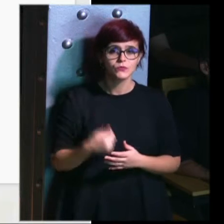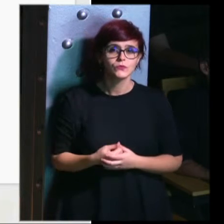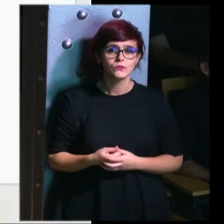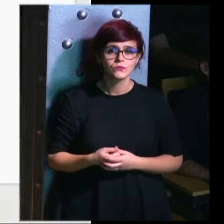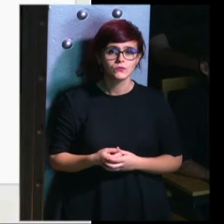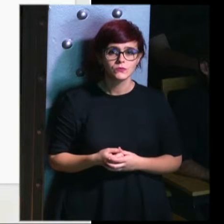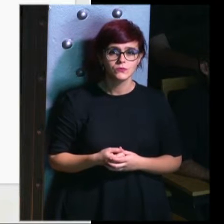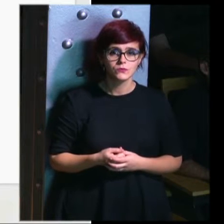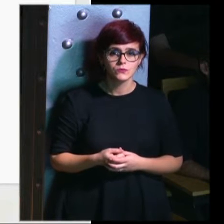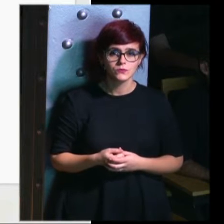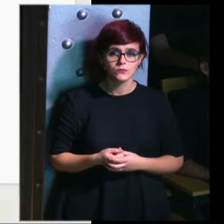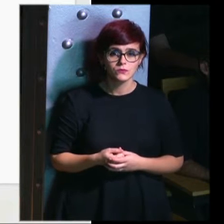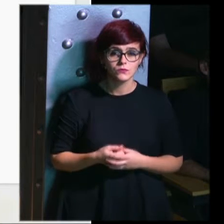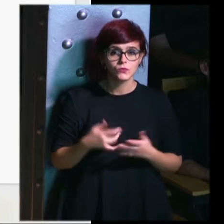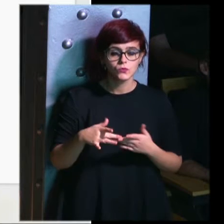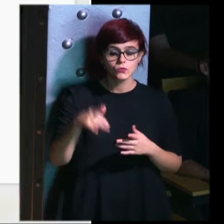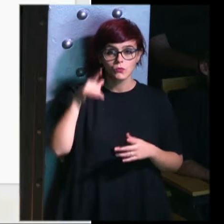1992 y nos dimos cuenta que habían pasado